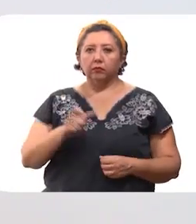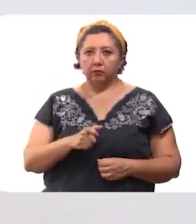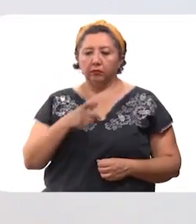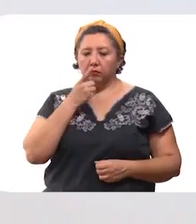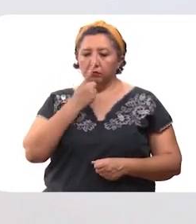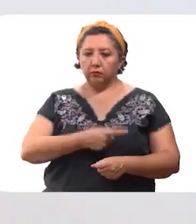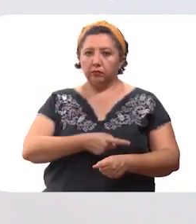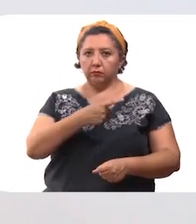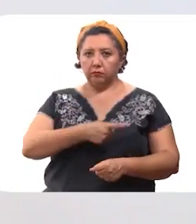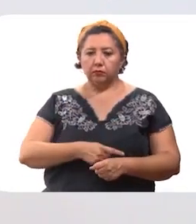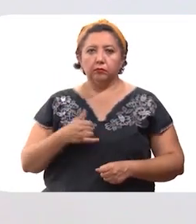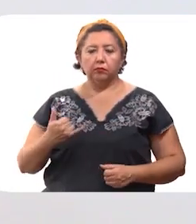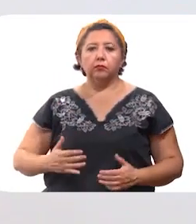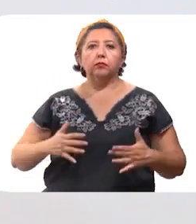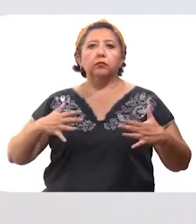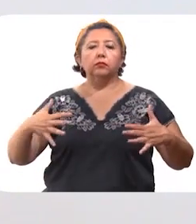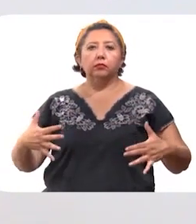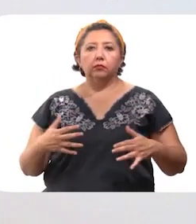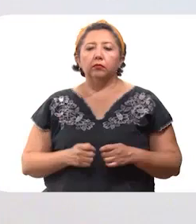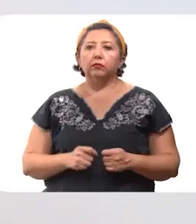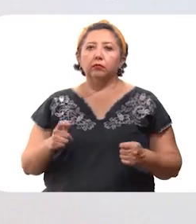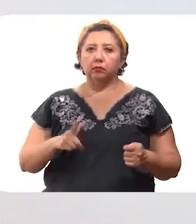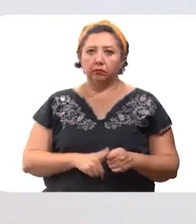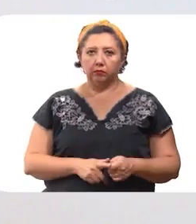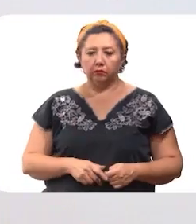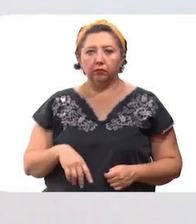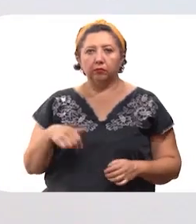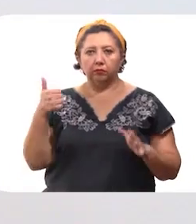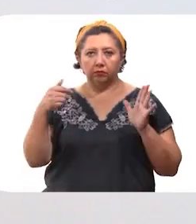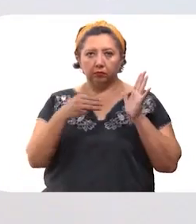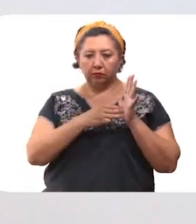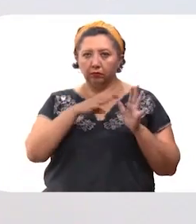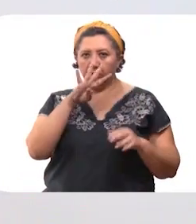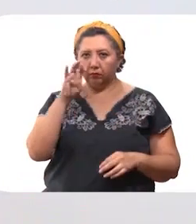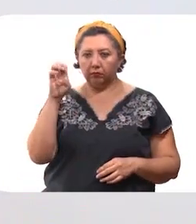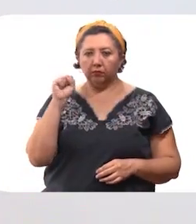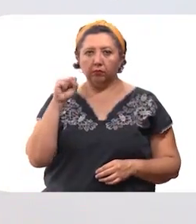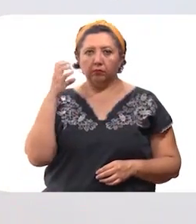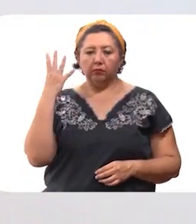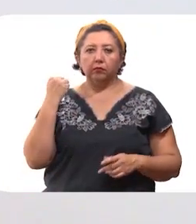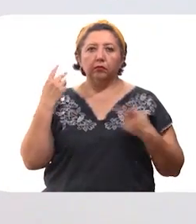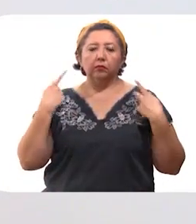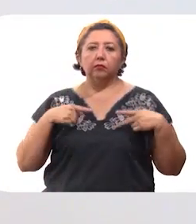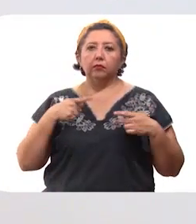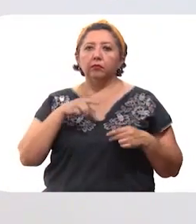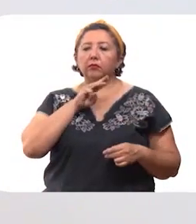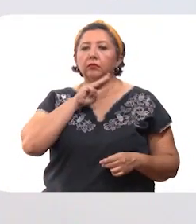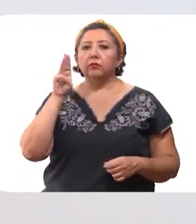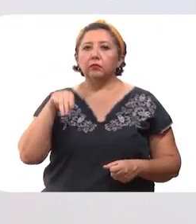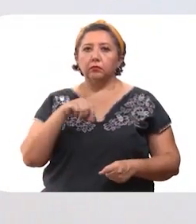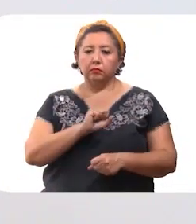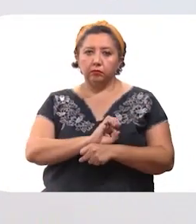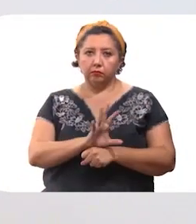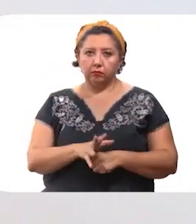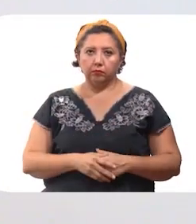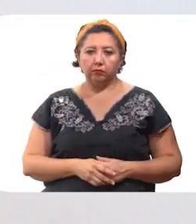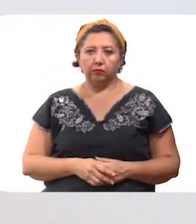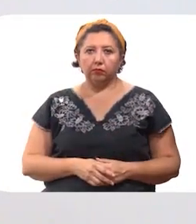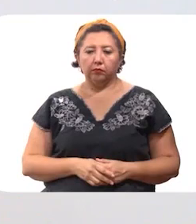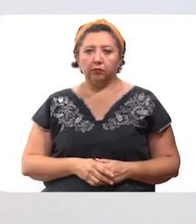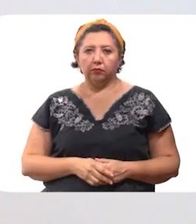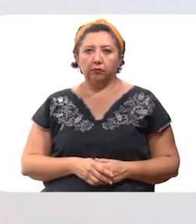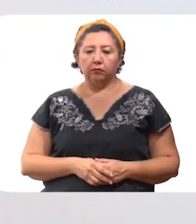con hipertensión y obesidad. En total, son 6.469 las personas fallecidas a causa del